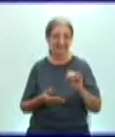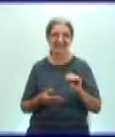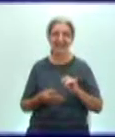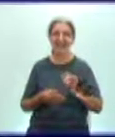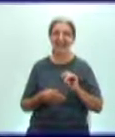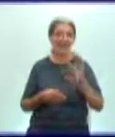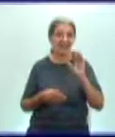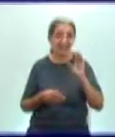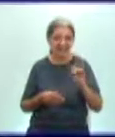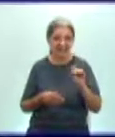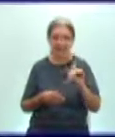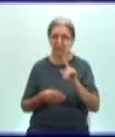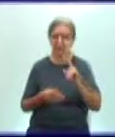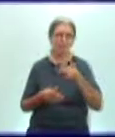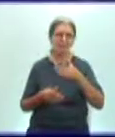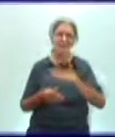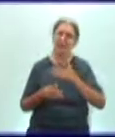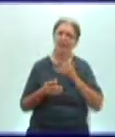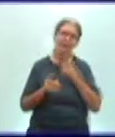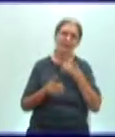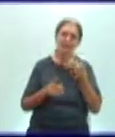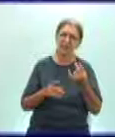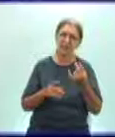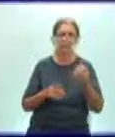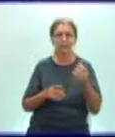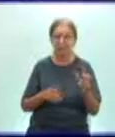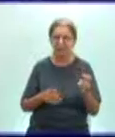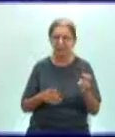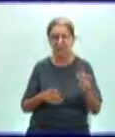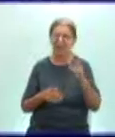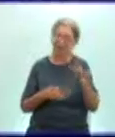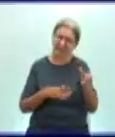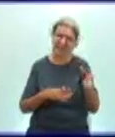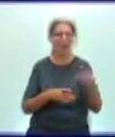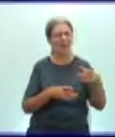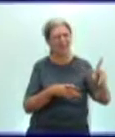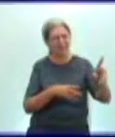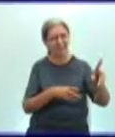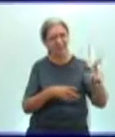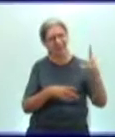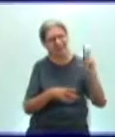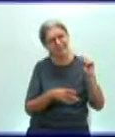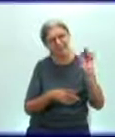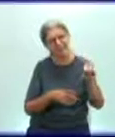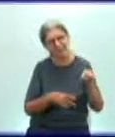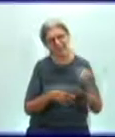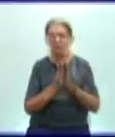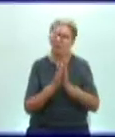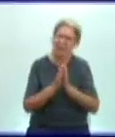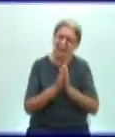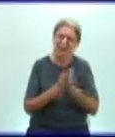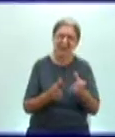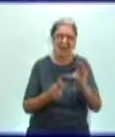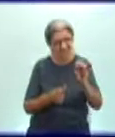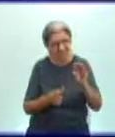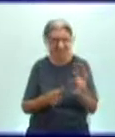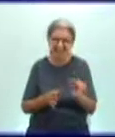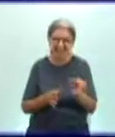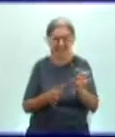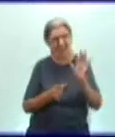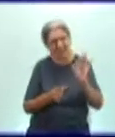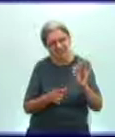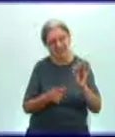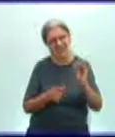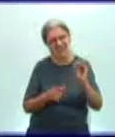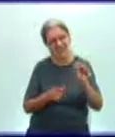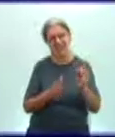inicio, diles que no me maten, Justino. Anda, vete a decirles eso, que por caridad, así diles que lo hagan